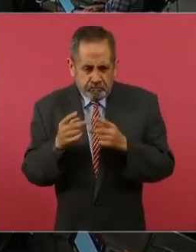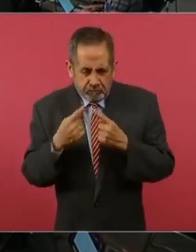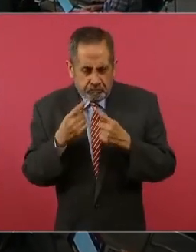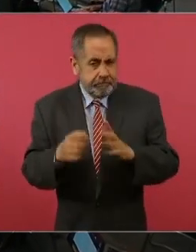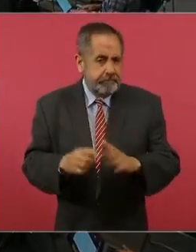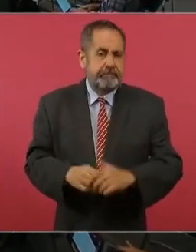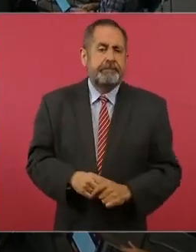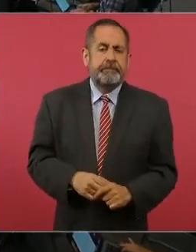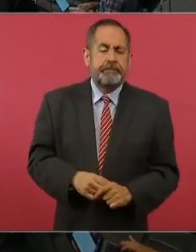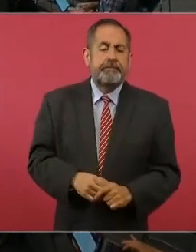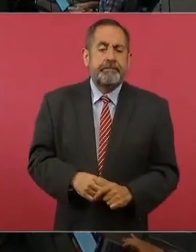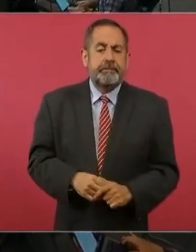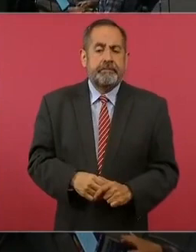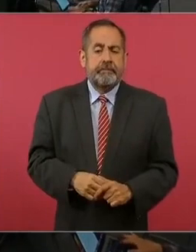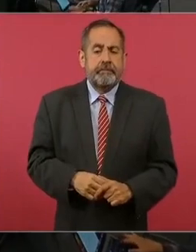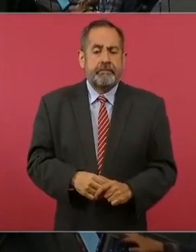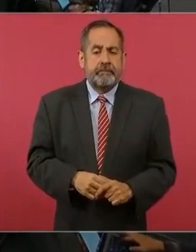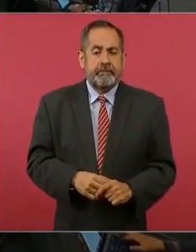Acerca de